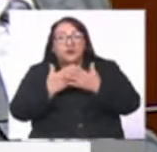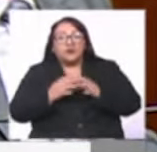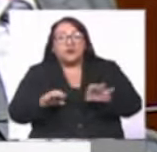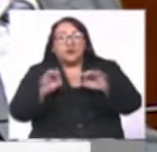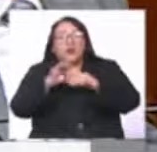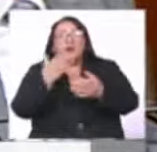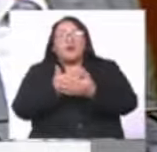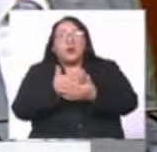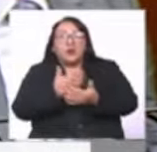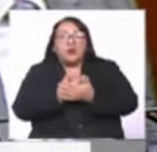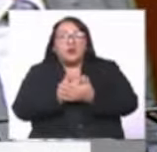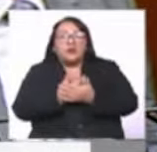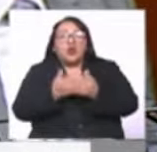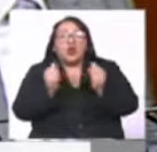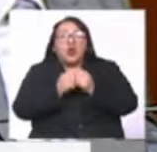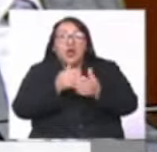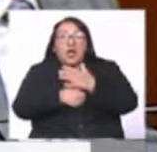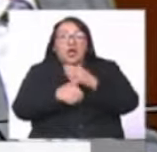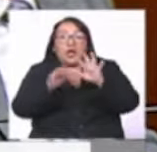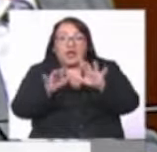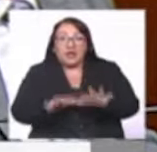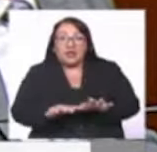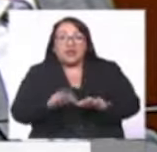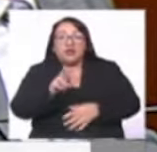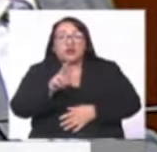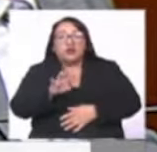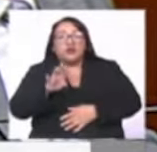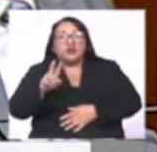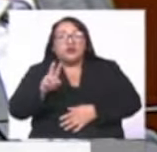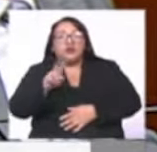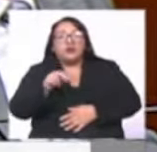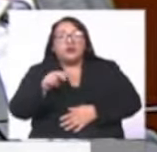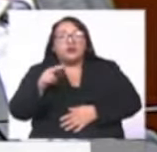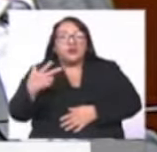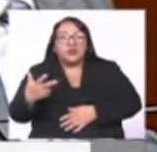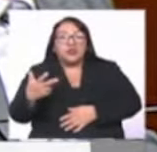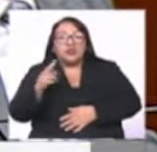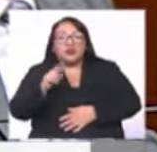pruebas mediante oficio 242-2021